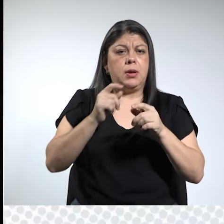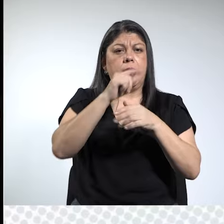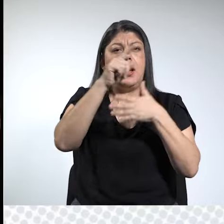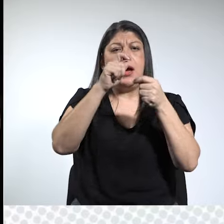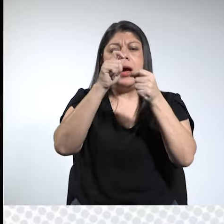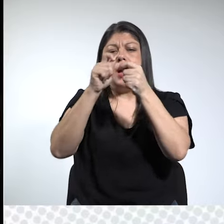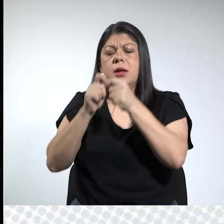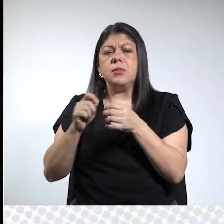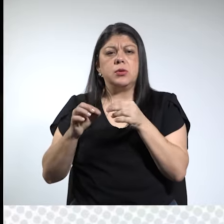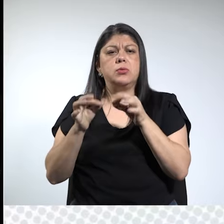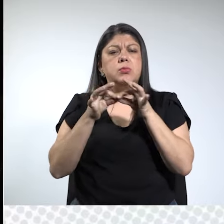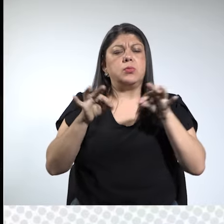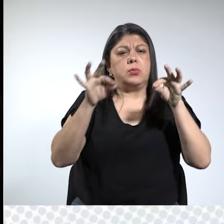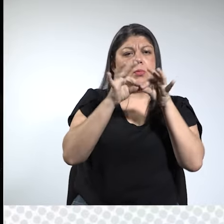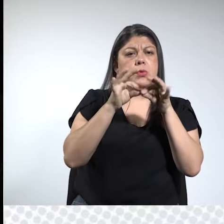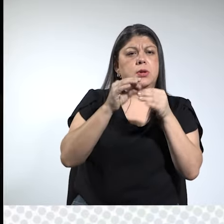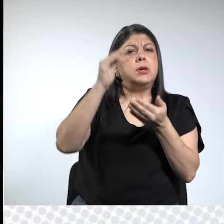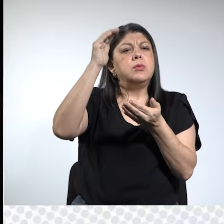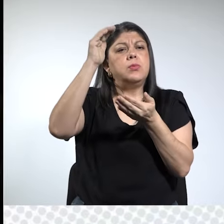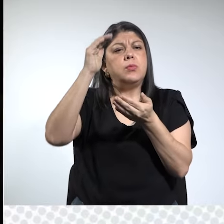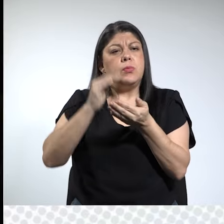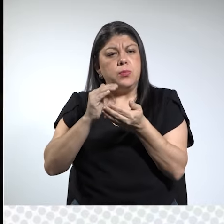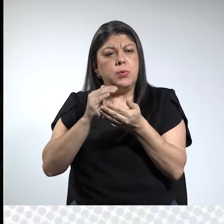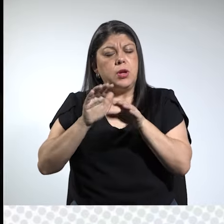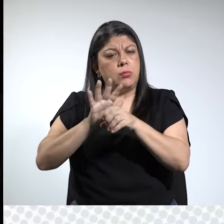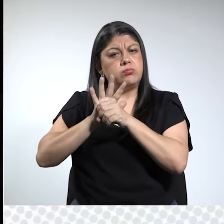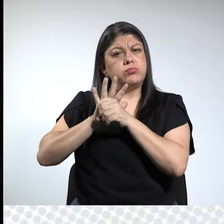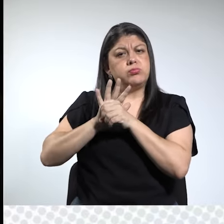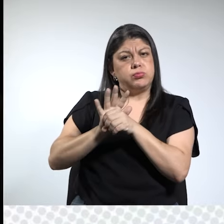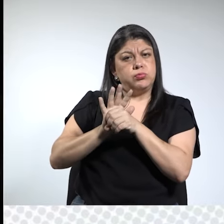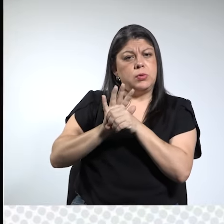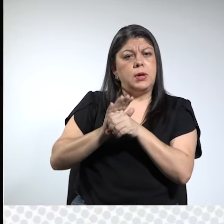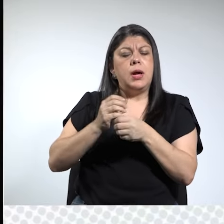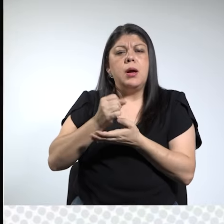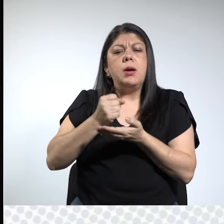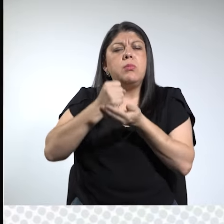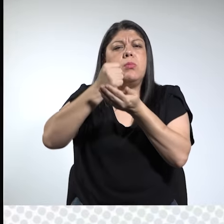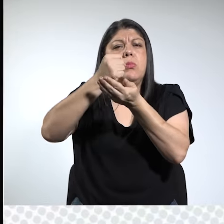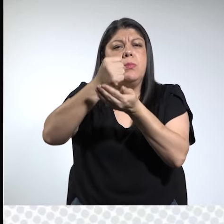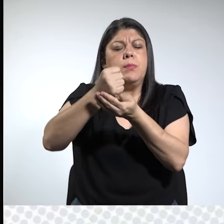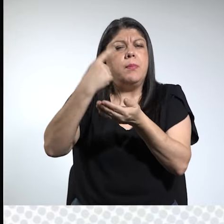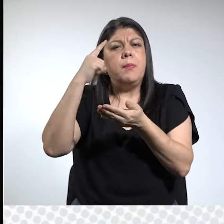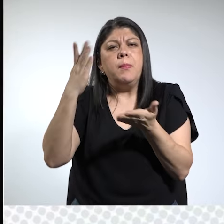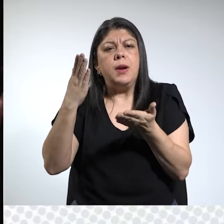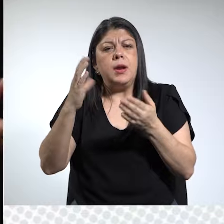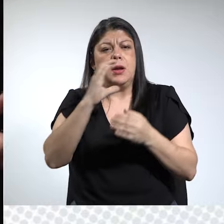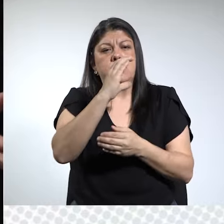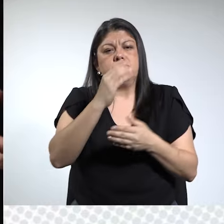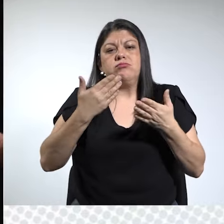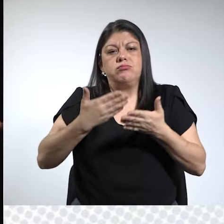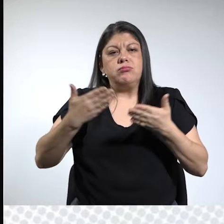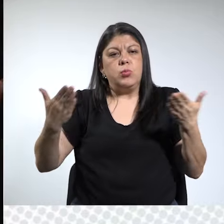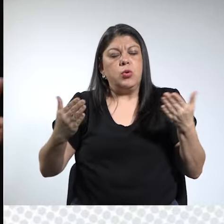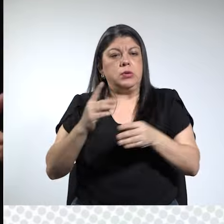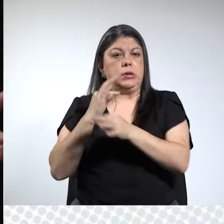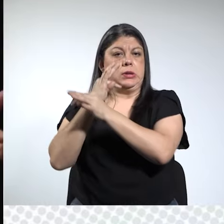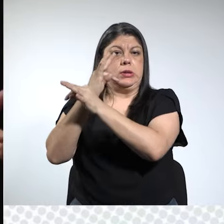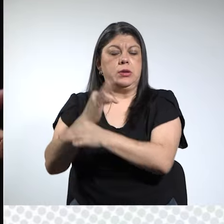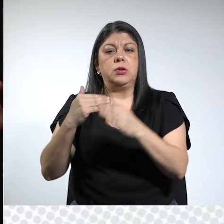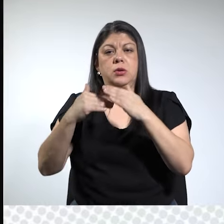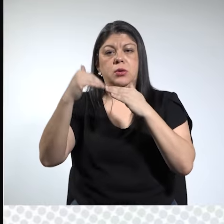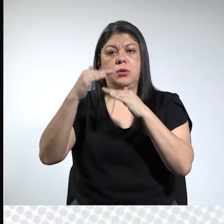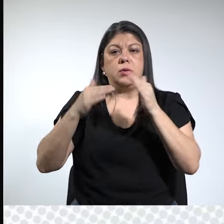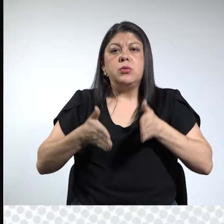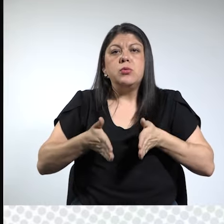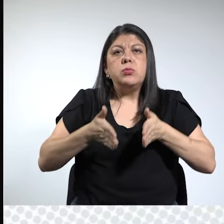aspectos van a hacer que se reduzca la presión sobre el presupuesto para cosas tradicionales como la